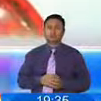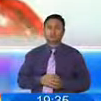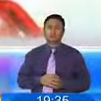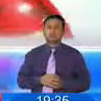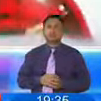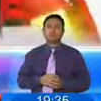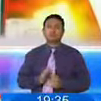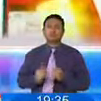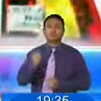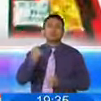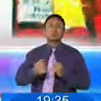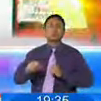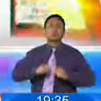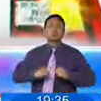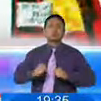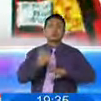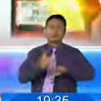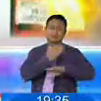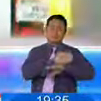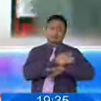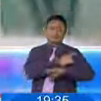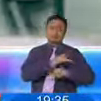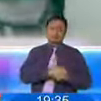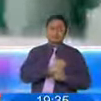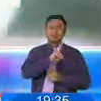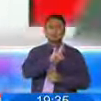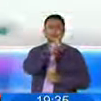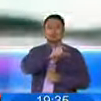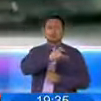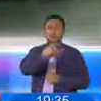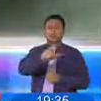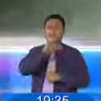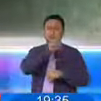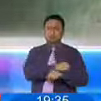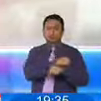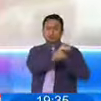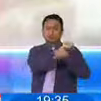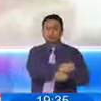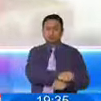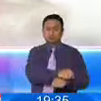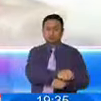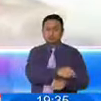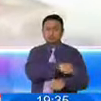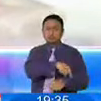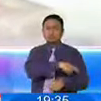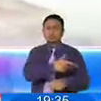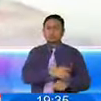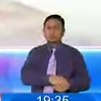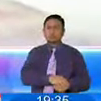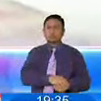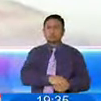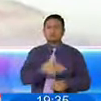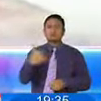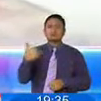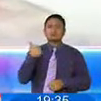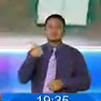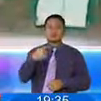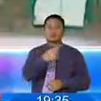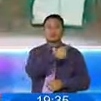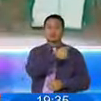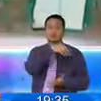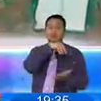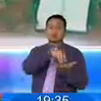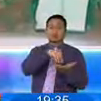En el último ejecutado hace pocas horas, 2 ciudadanos fueron detenidos. A ellos supuestamente les encontraron esas fundas